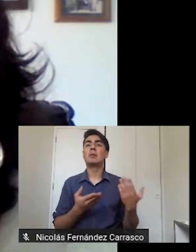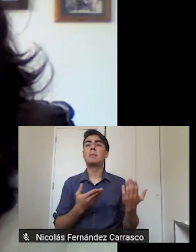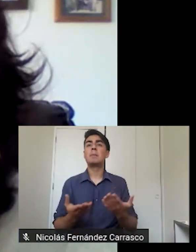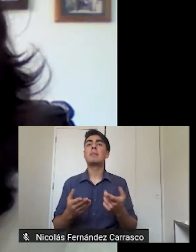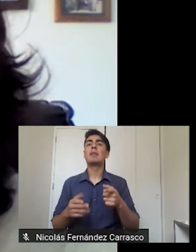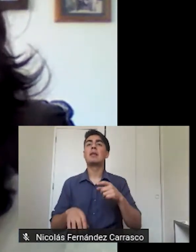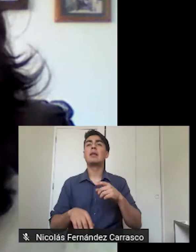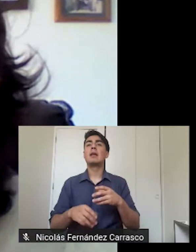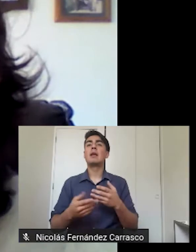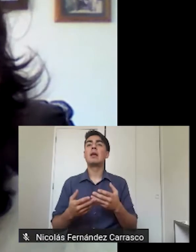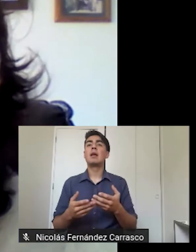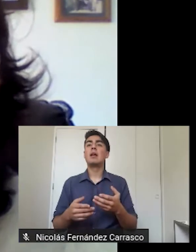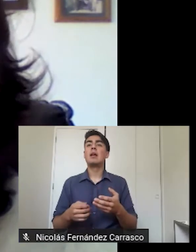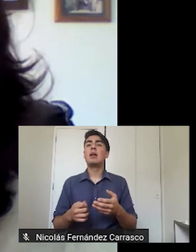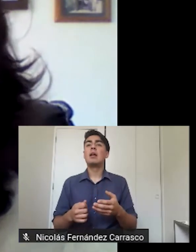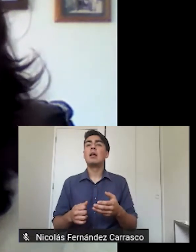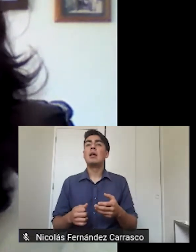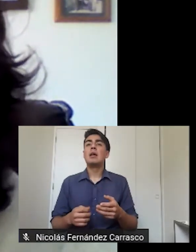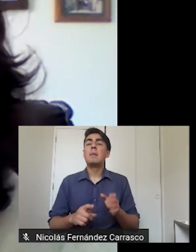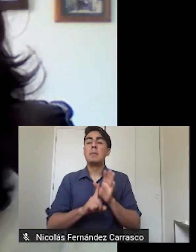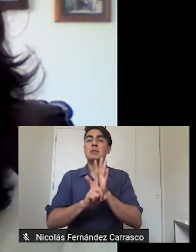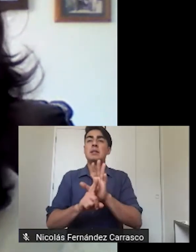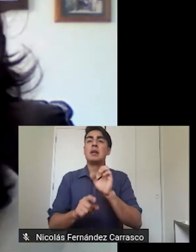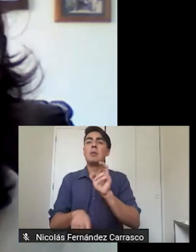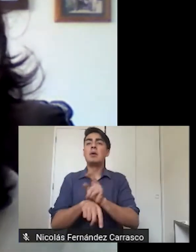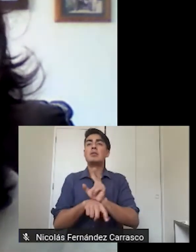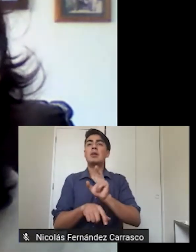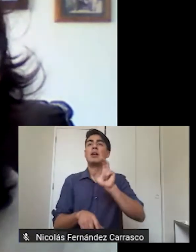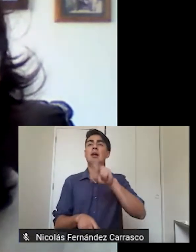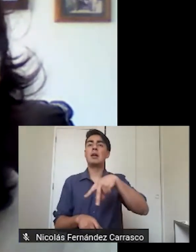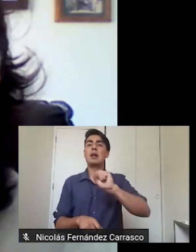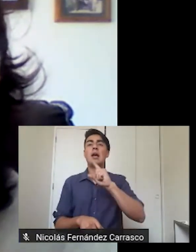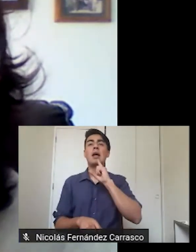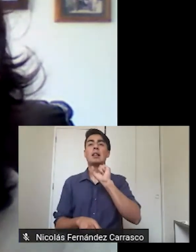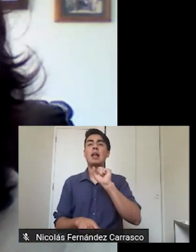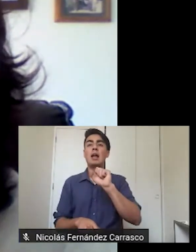usar el tiempo a la profesora Natalia.